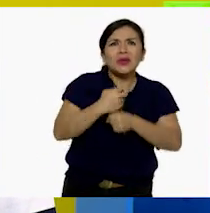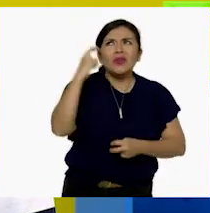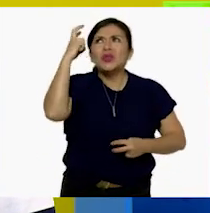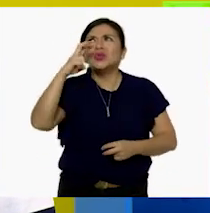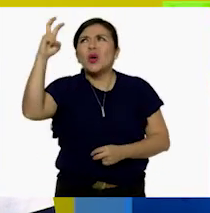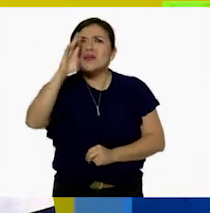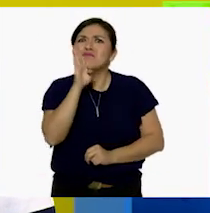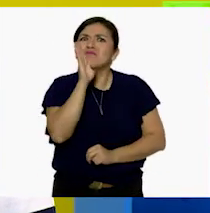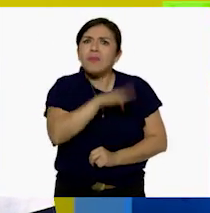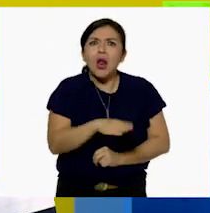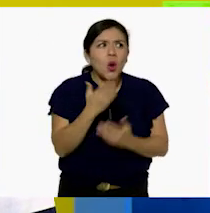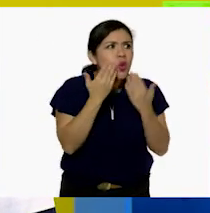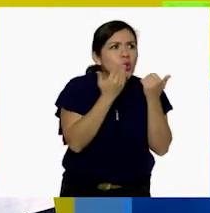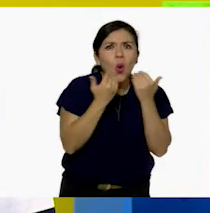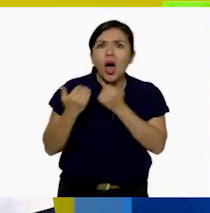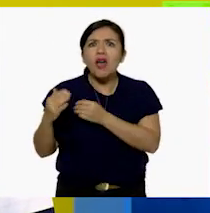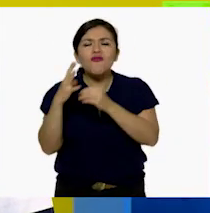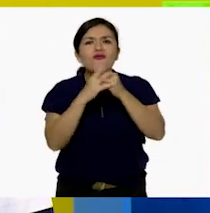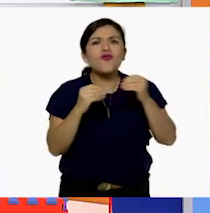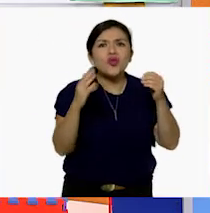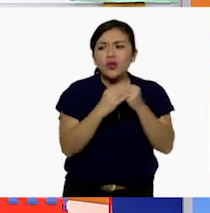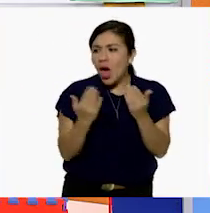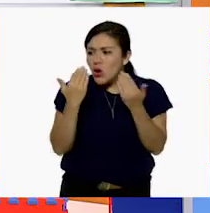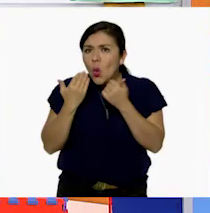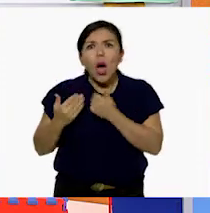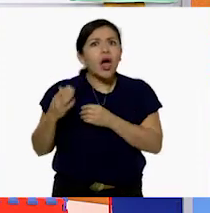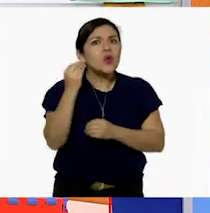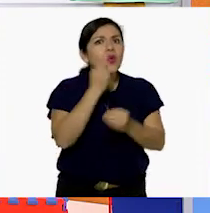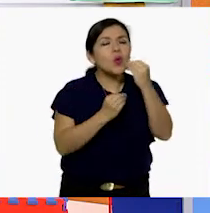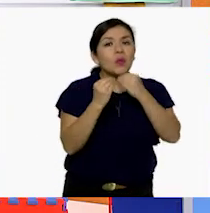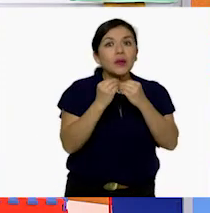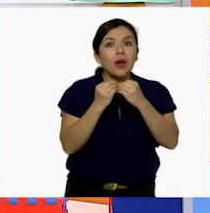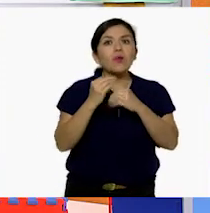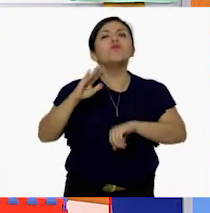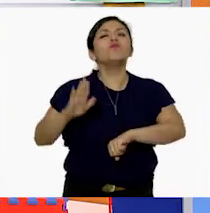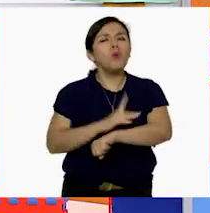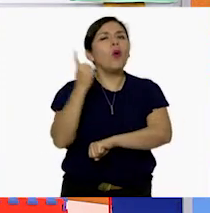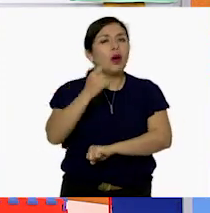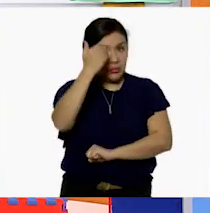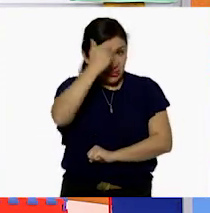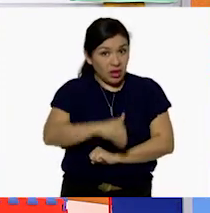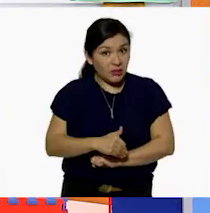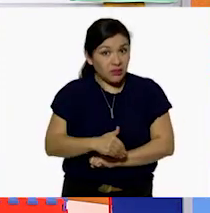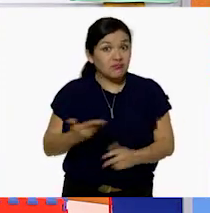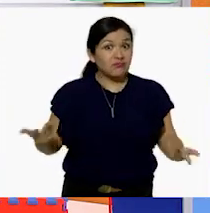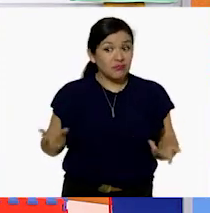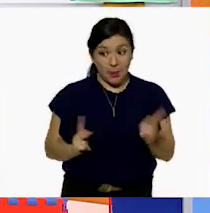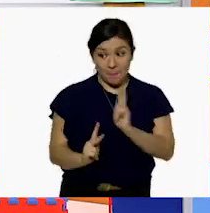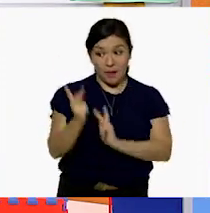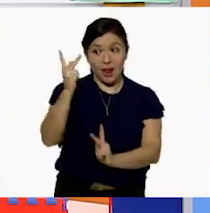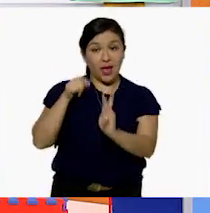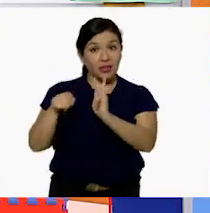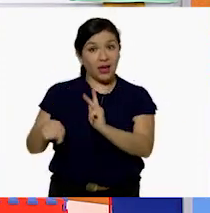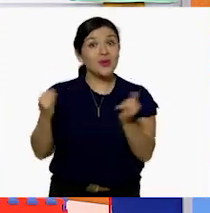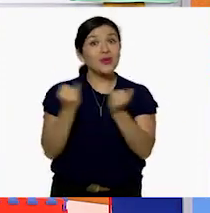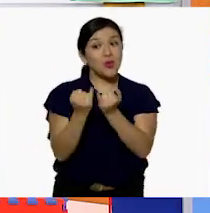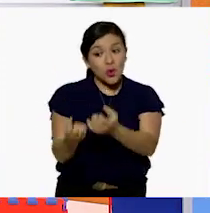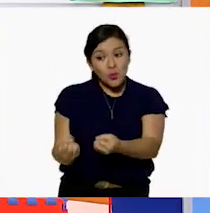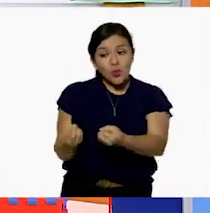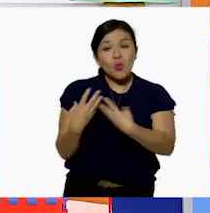encontrar frutas, no encontrar alimentos. Y eso saben por qué, niñas y niños, porque las plantas también nos